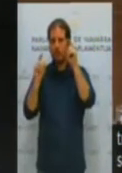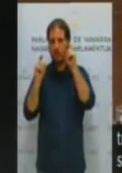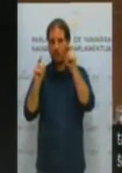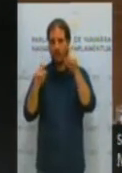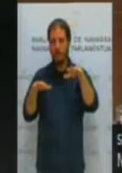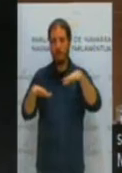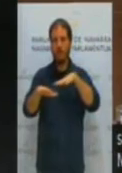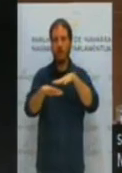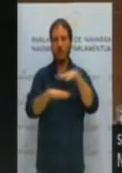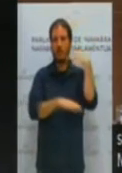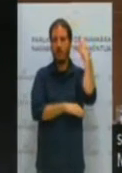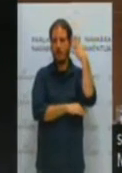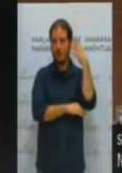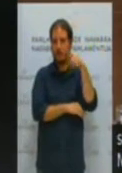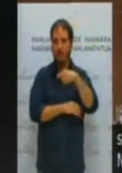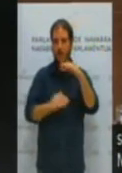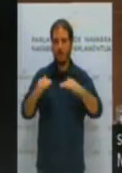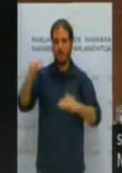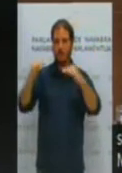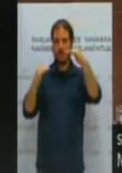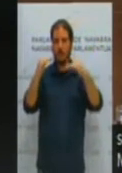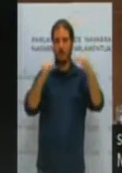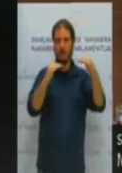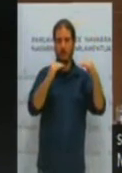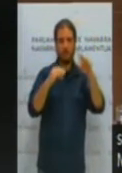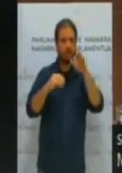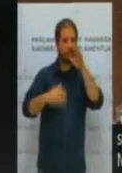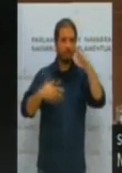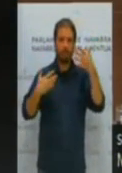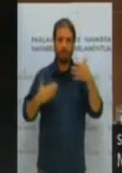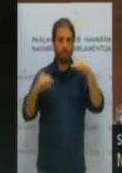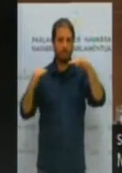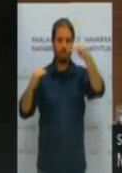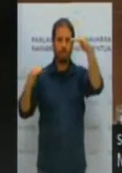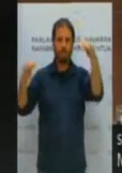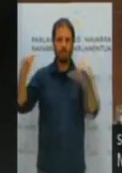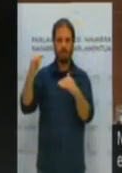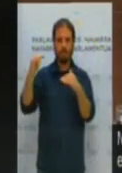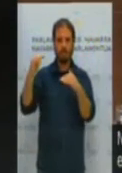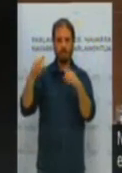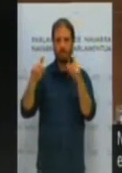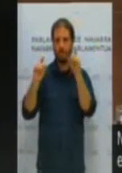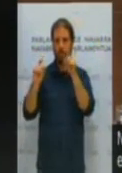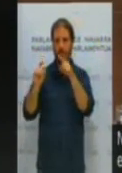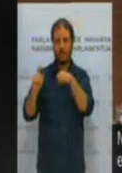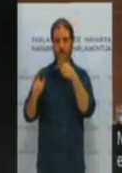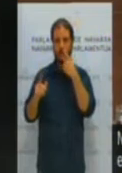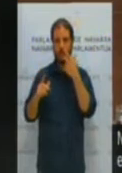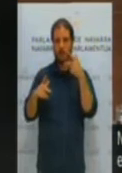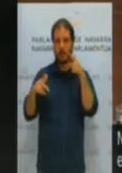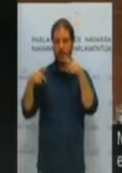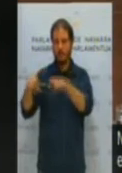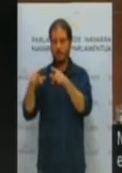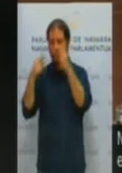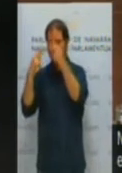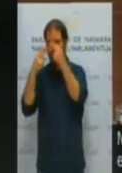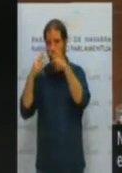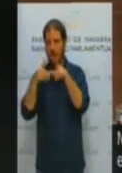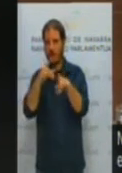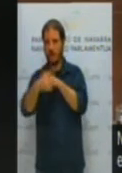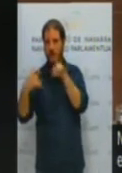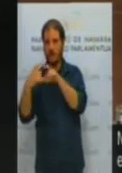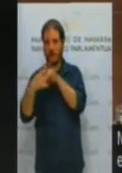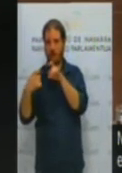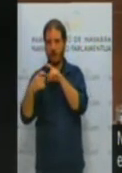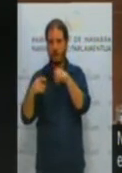como equilibrado, y hoy no es un sistema equilibrado y es un sistema más sectario, también tal y como lo retratan